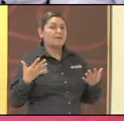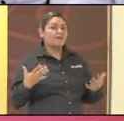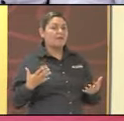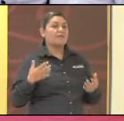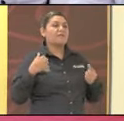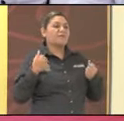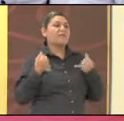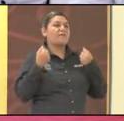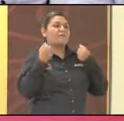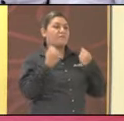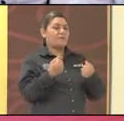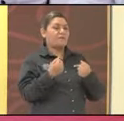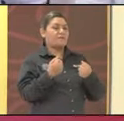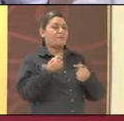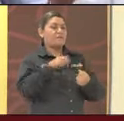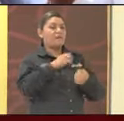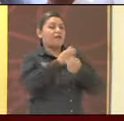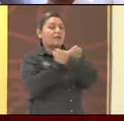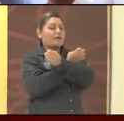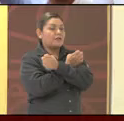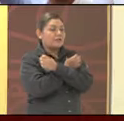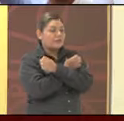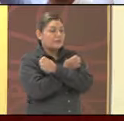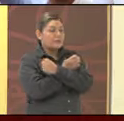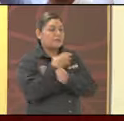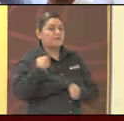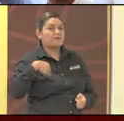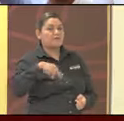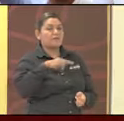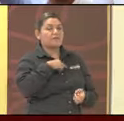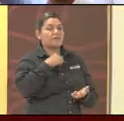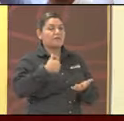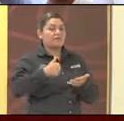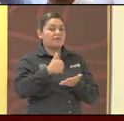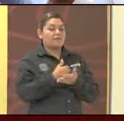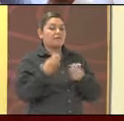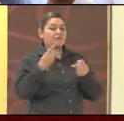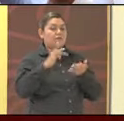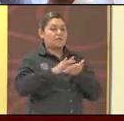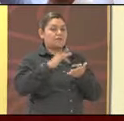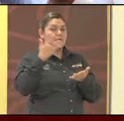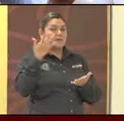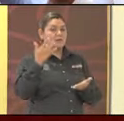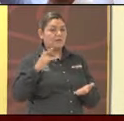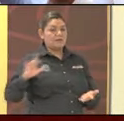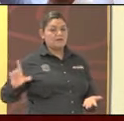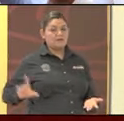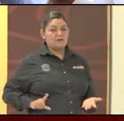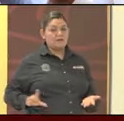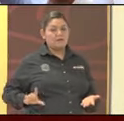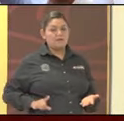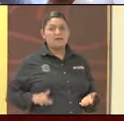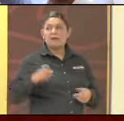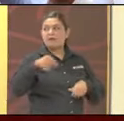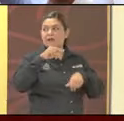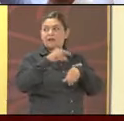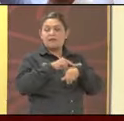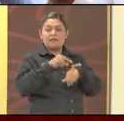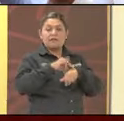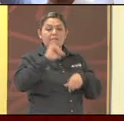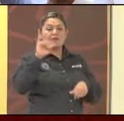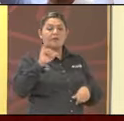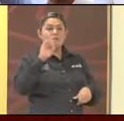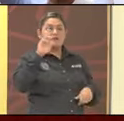a fortalecer la educación de nuestro municipio. Muchas gracias al señor gobernador por enviarnos al doctor